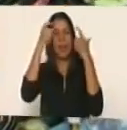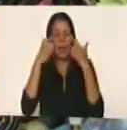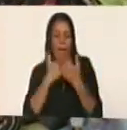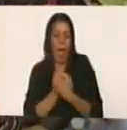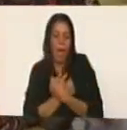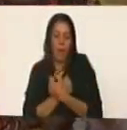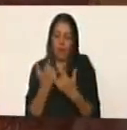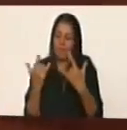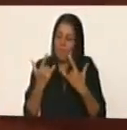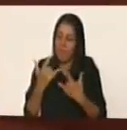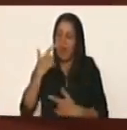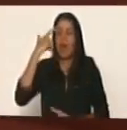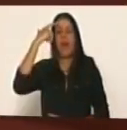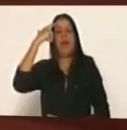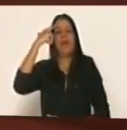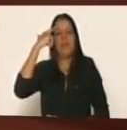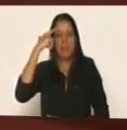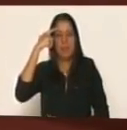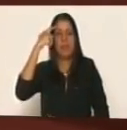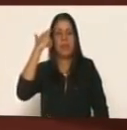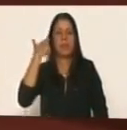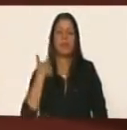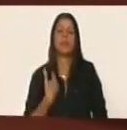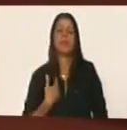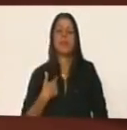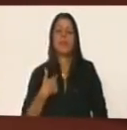revolución, no hubiésemos inventado los CLAP,